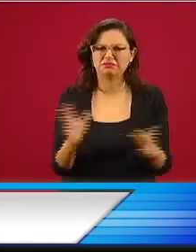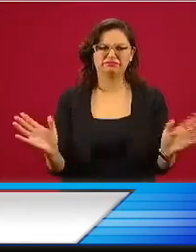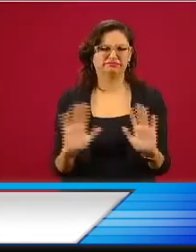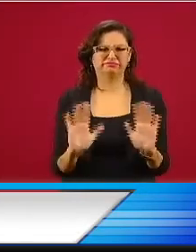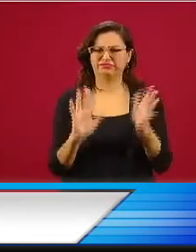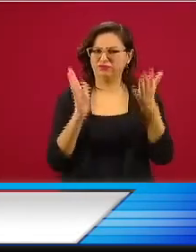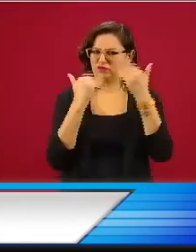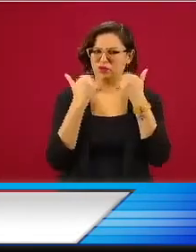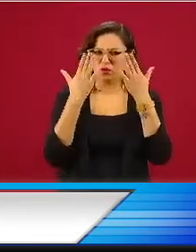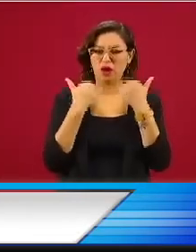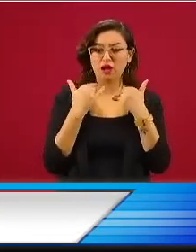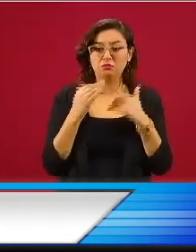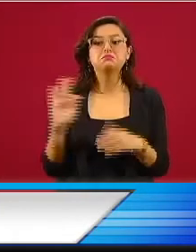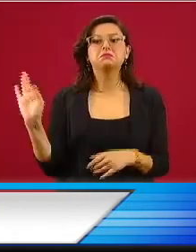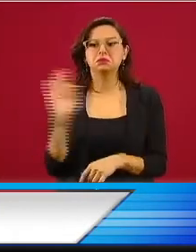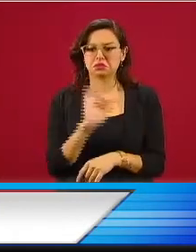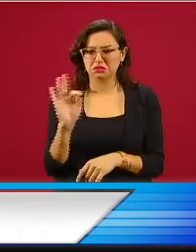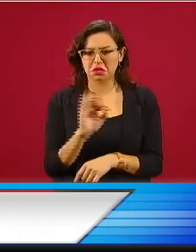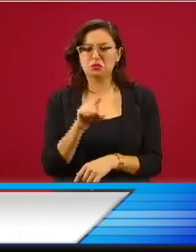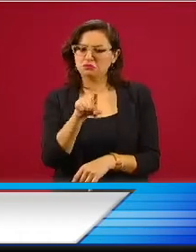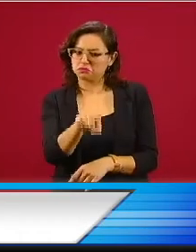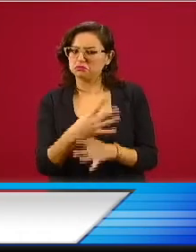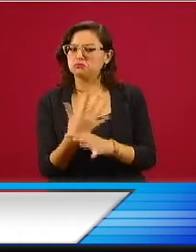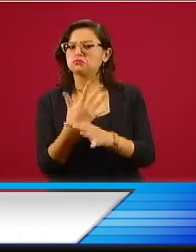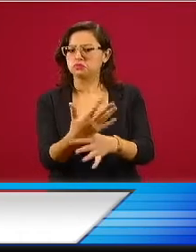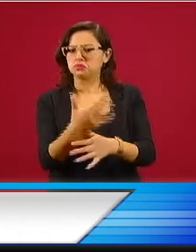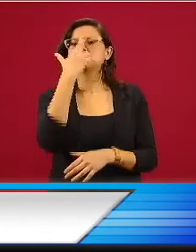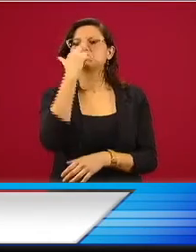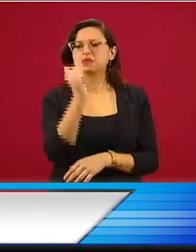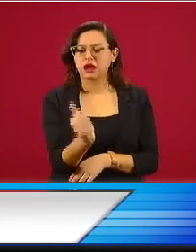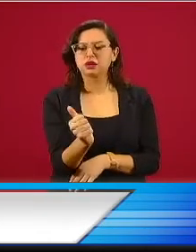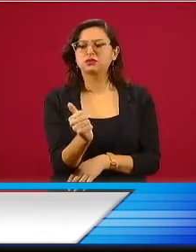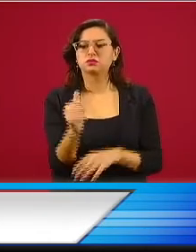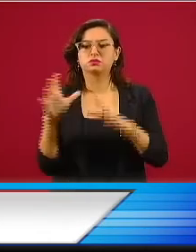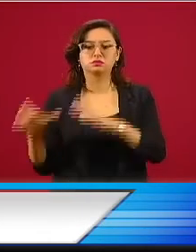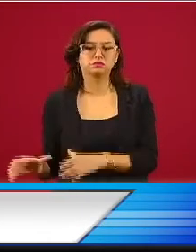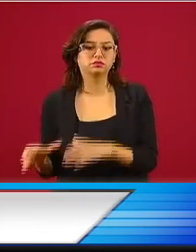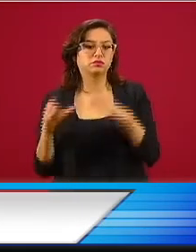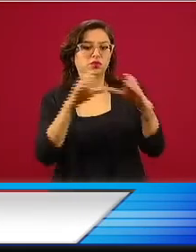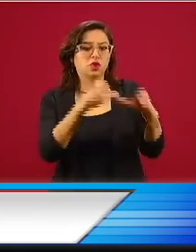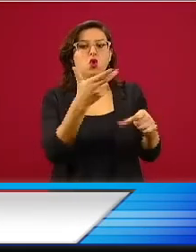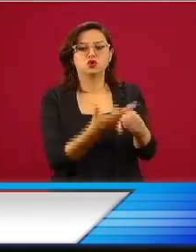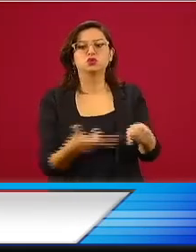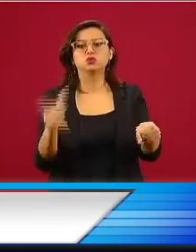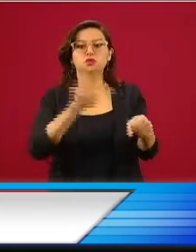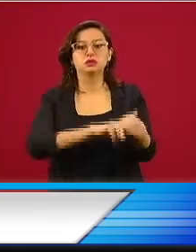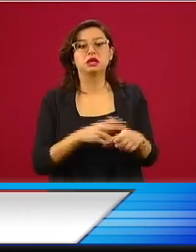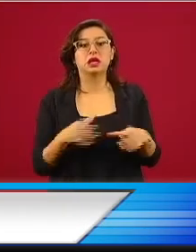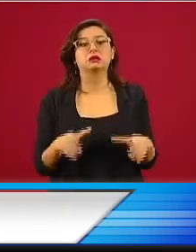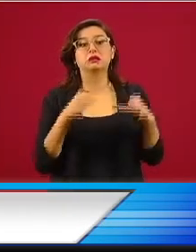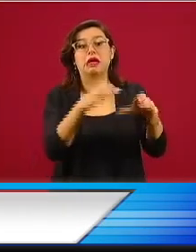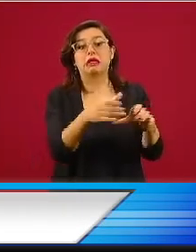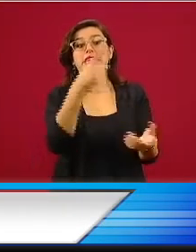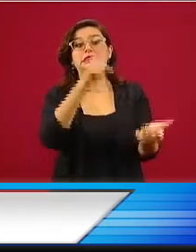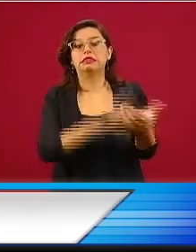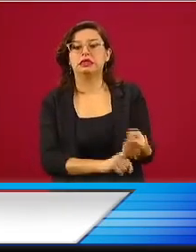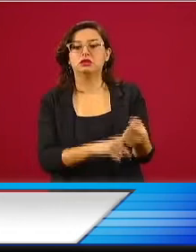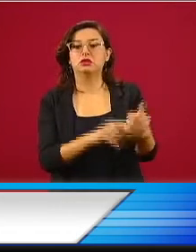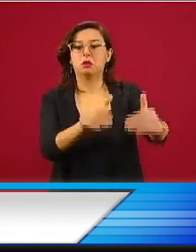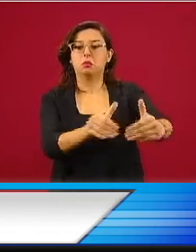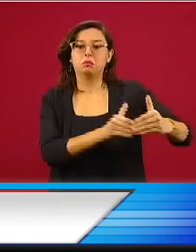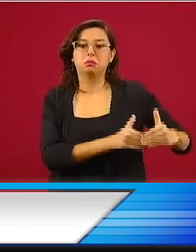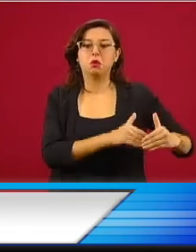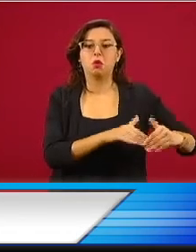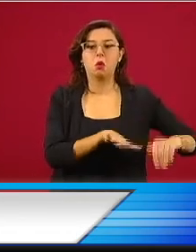con el falso discurso de antiestatista y hablando de eliminar los monopolios del estado en especial de las efe y pemex que